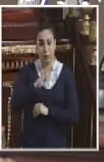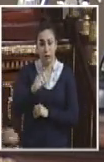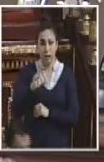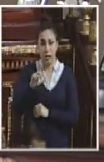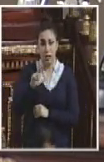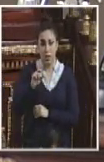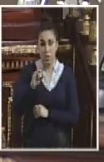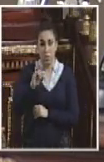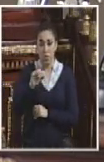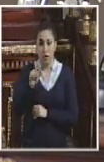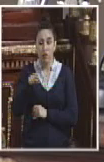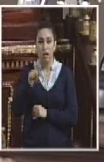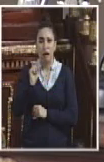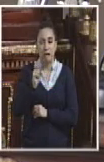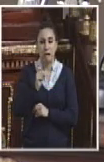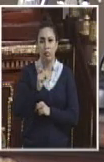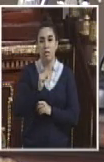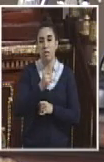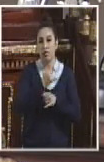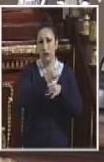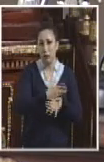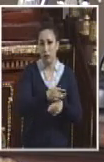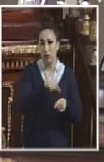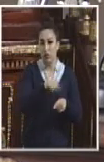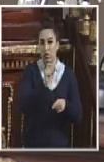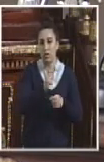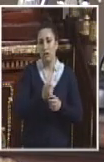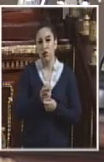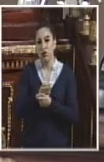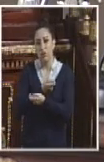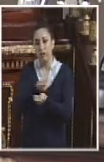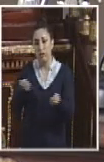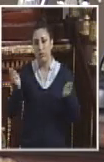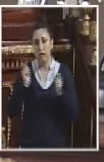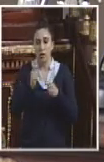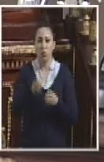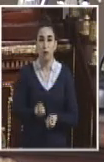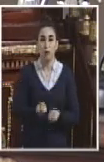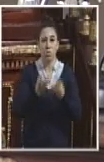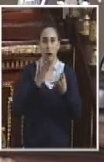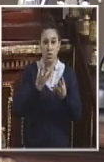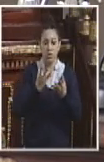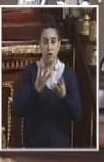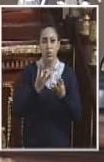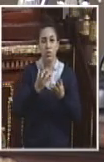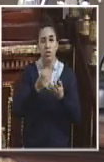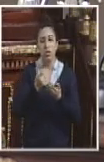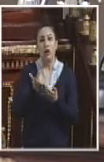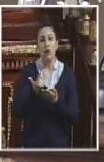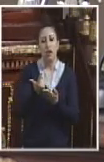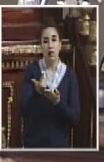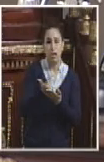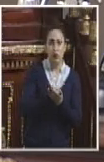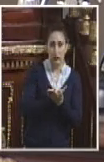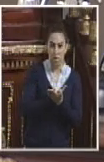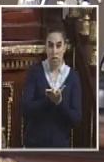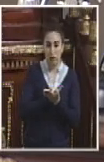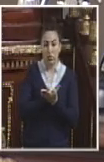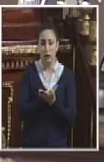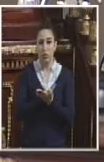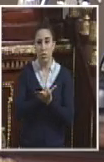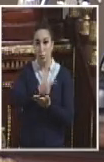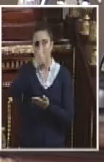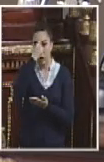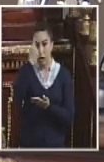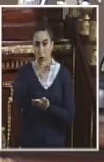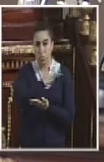Sheinbaum Pardo, un comunicado mediante el cual remite la terna de candidatos que le hizo llegar el Consejo Judicial Ciudadano para